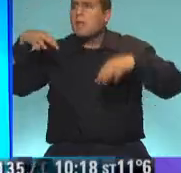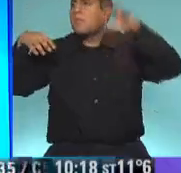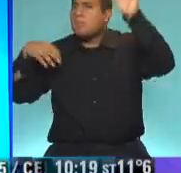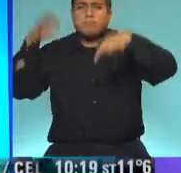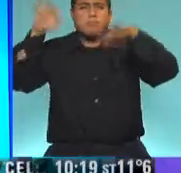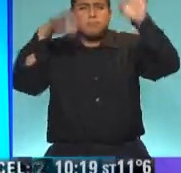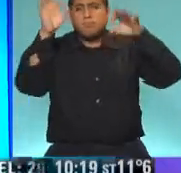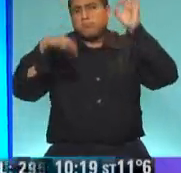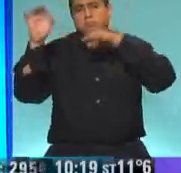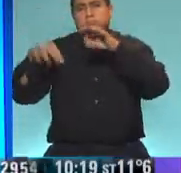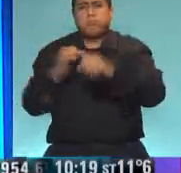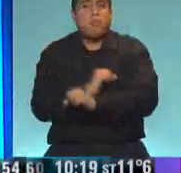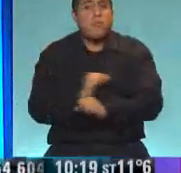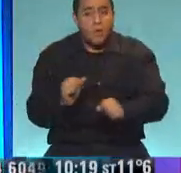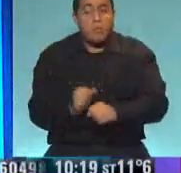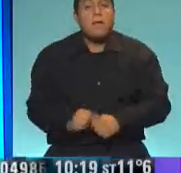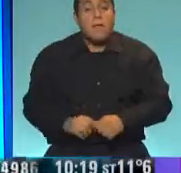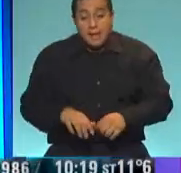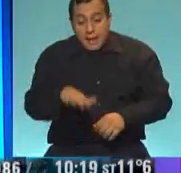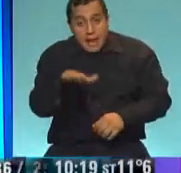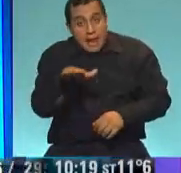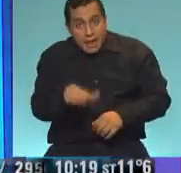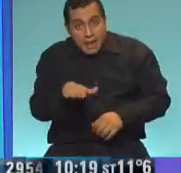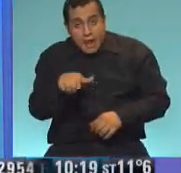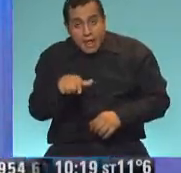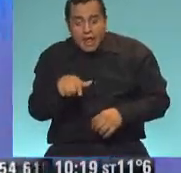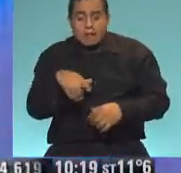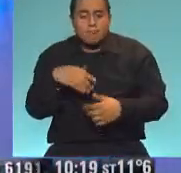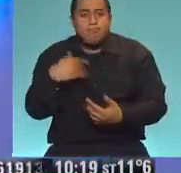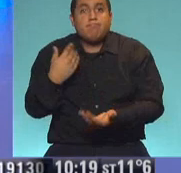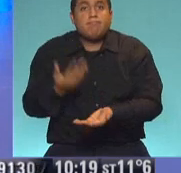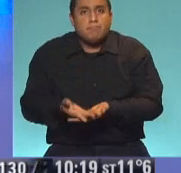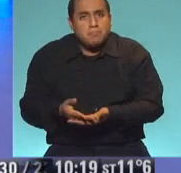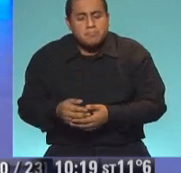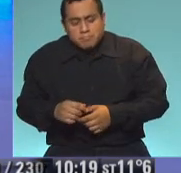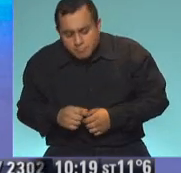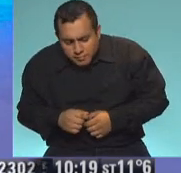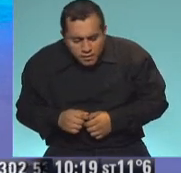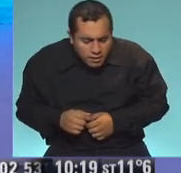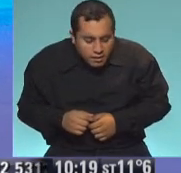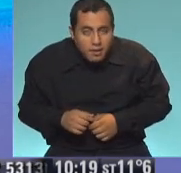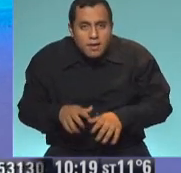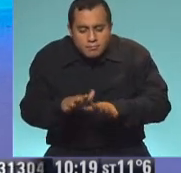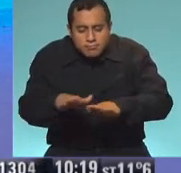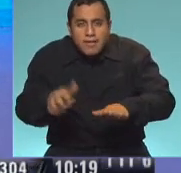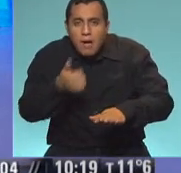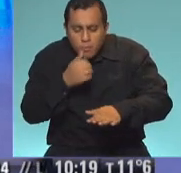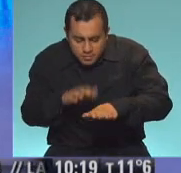cualquier momento. La nena se tira panza abajo y mira su cara en un charco.